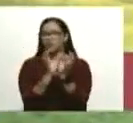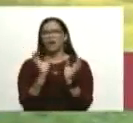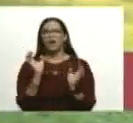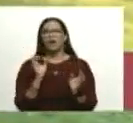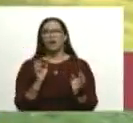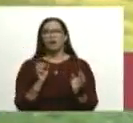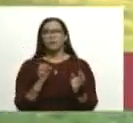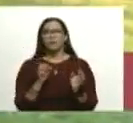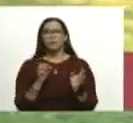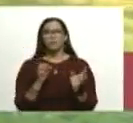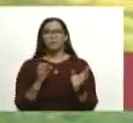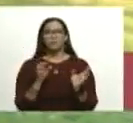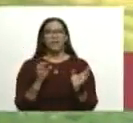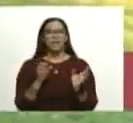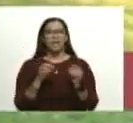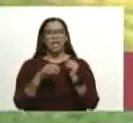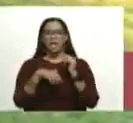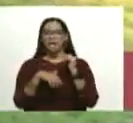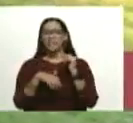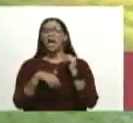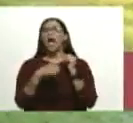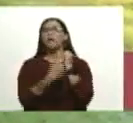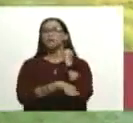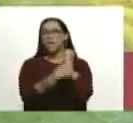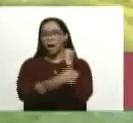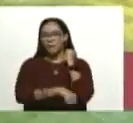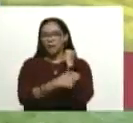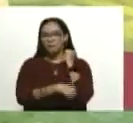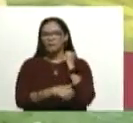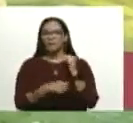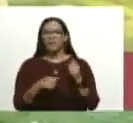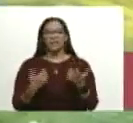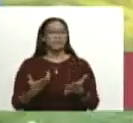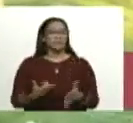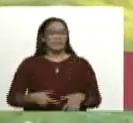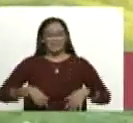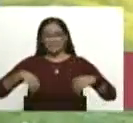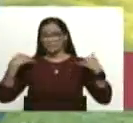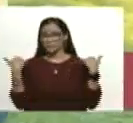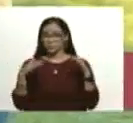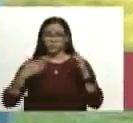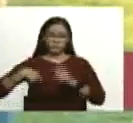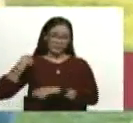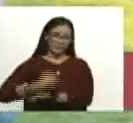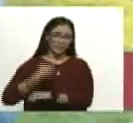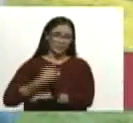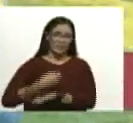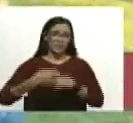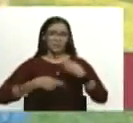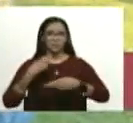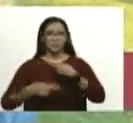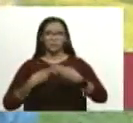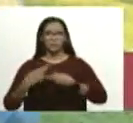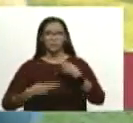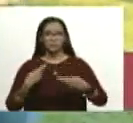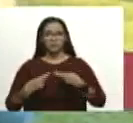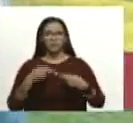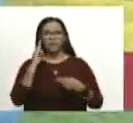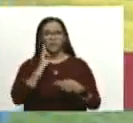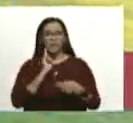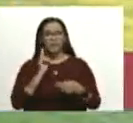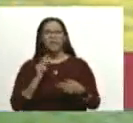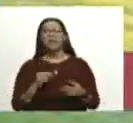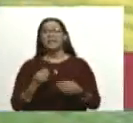de la calabaza, de de auyama. Entonces, es un gasto inmenso que hace la Revolución Bolivariana, que hace nuestro presidente Nicolás Maduro